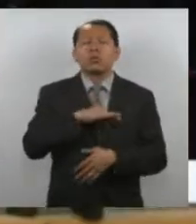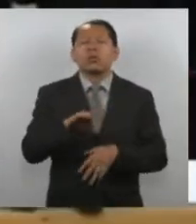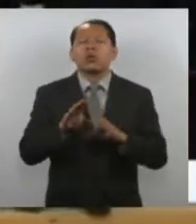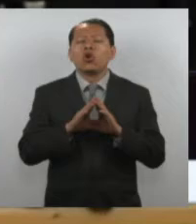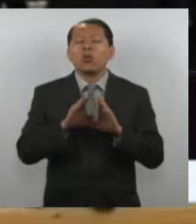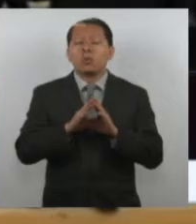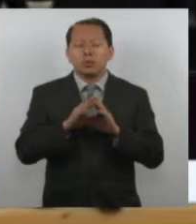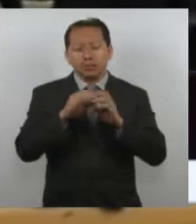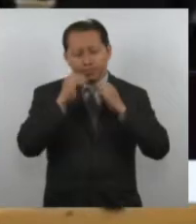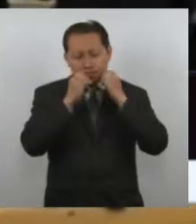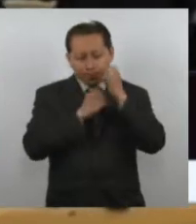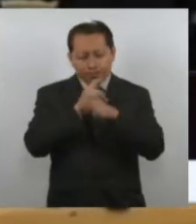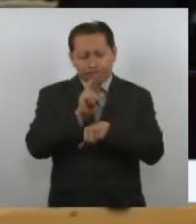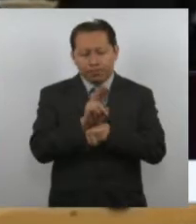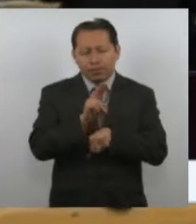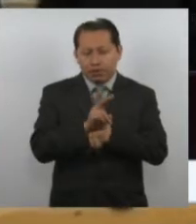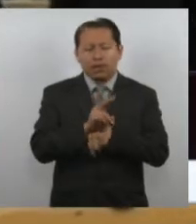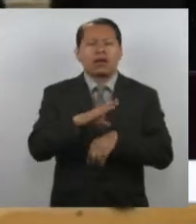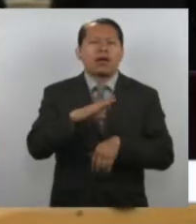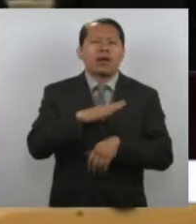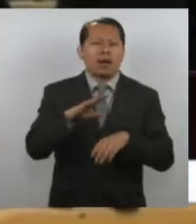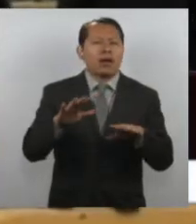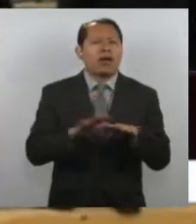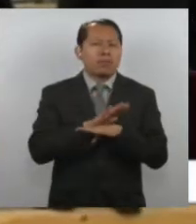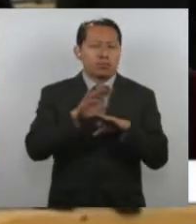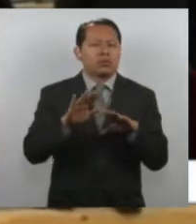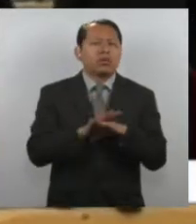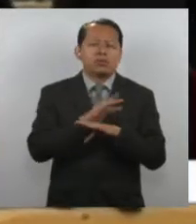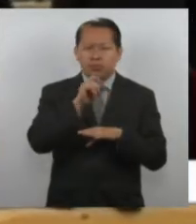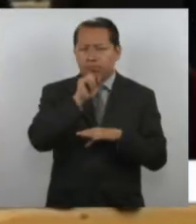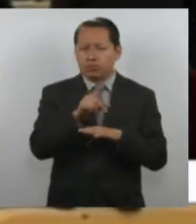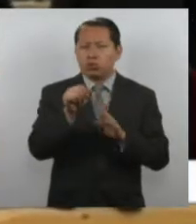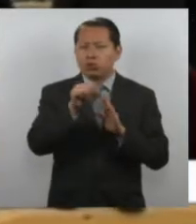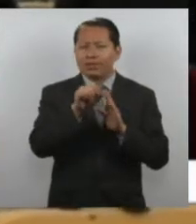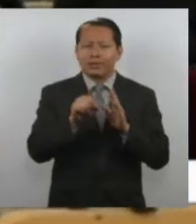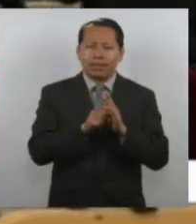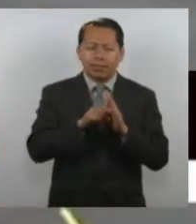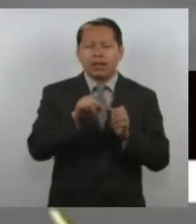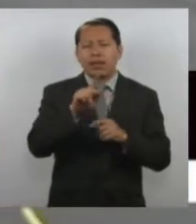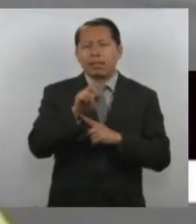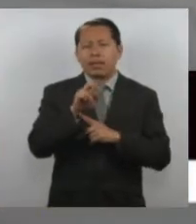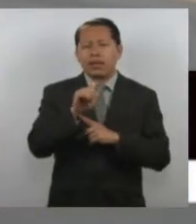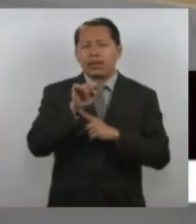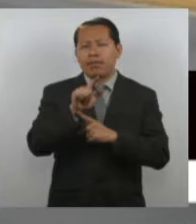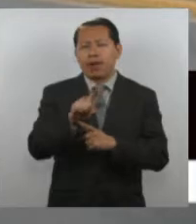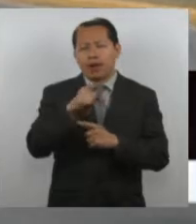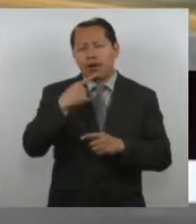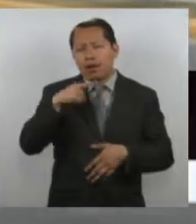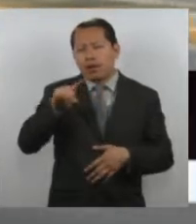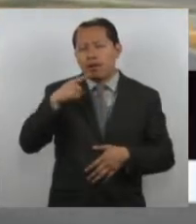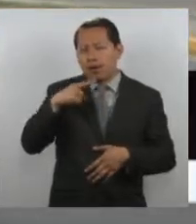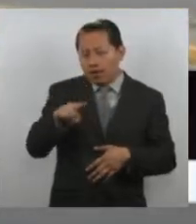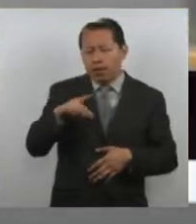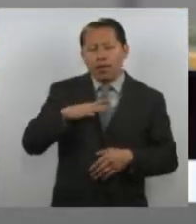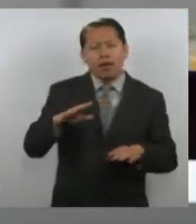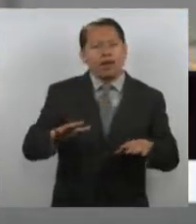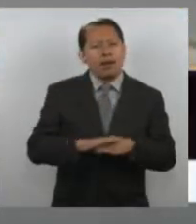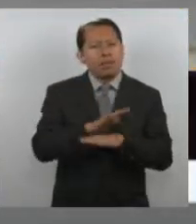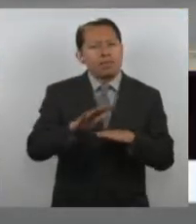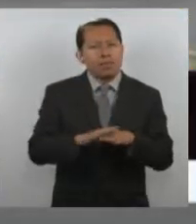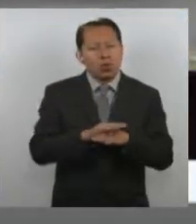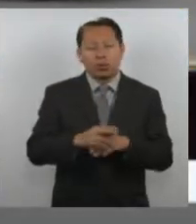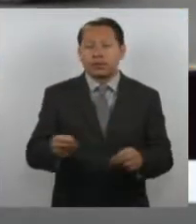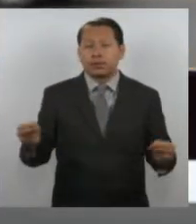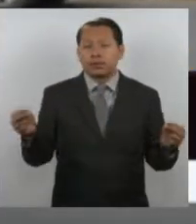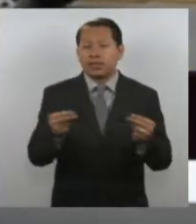a observar que va a haber cambios estructurales al sistema penal acusatorio, Laxman. Y estos cambios son necesarios para ponerle